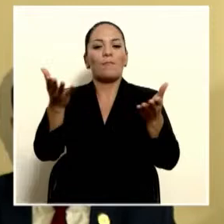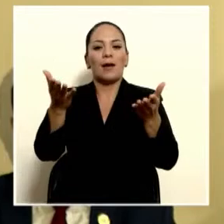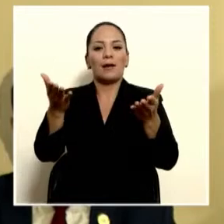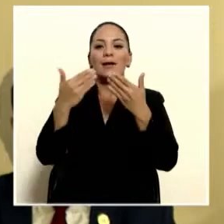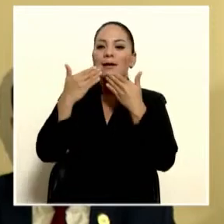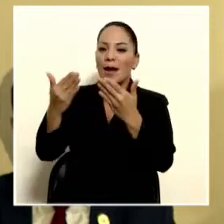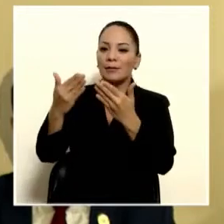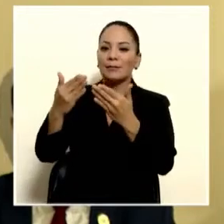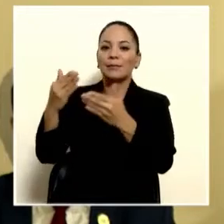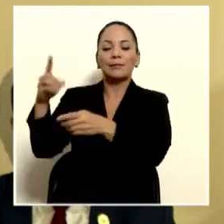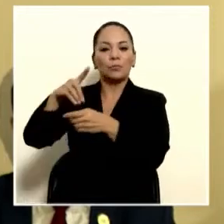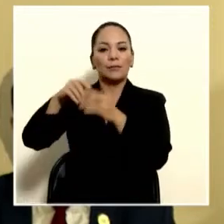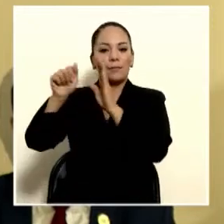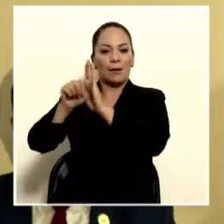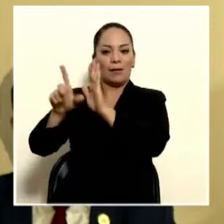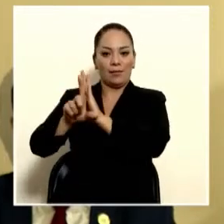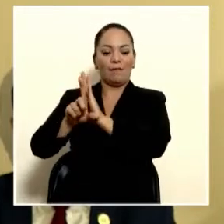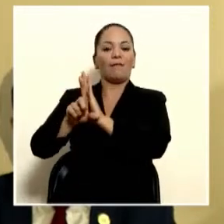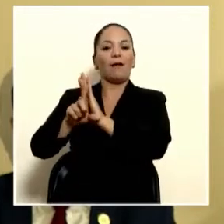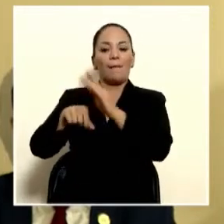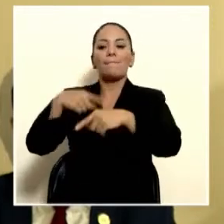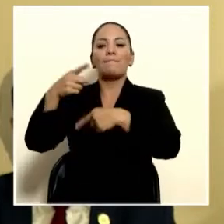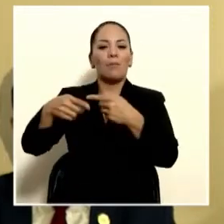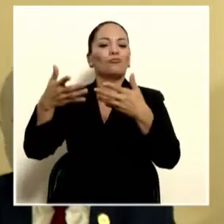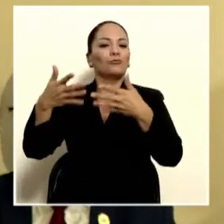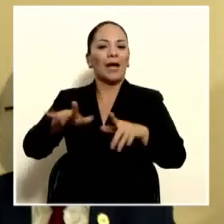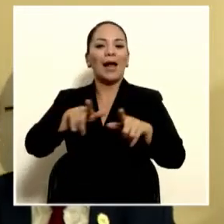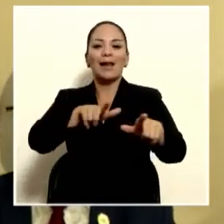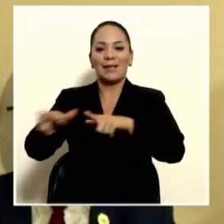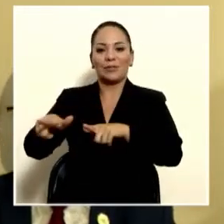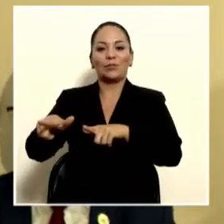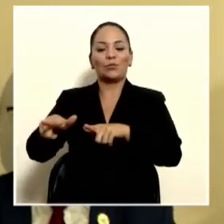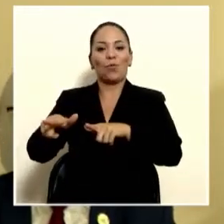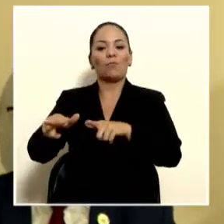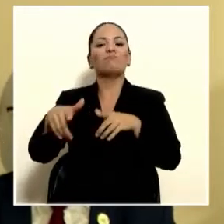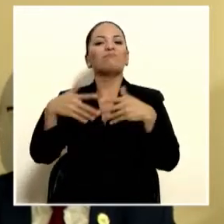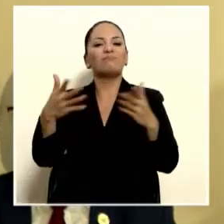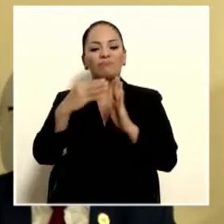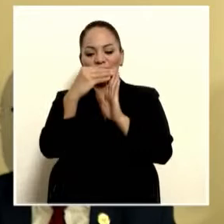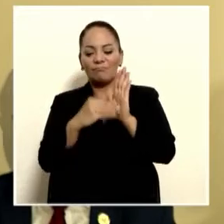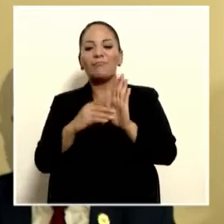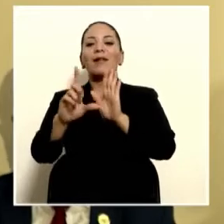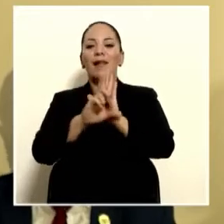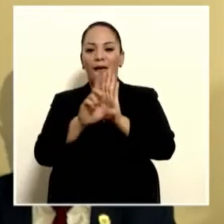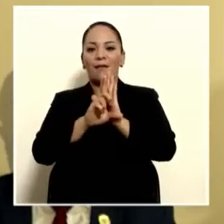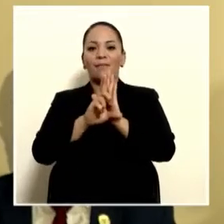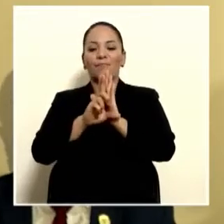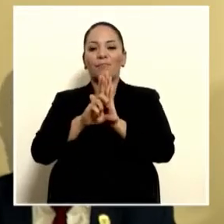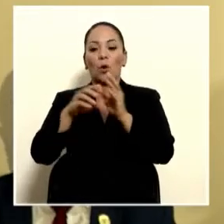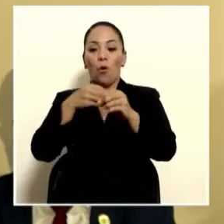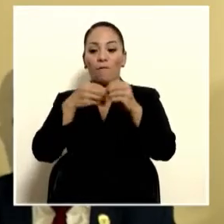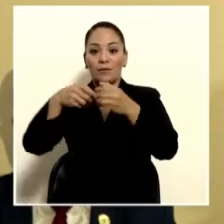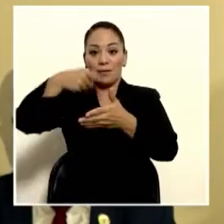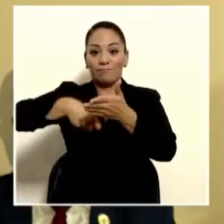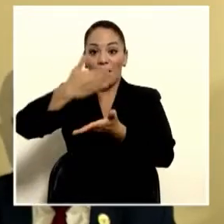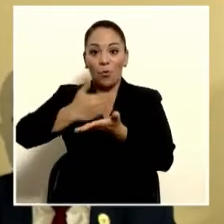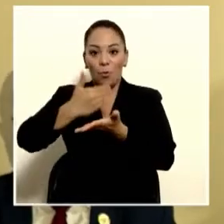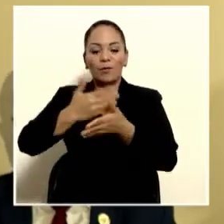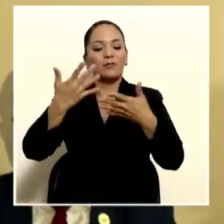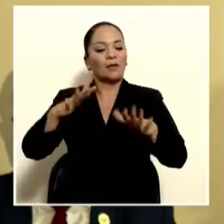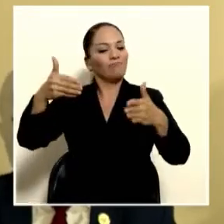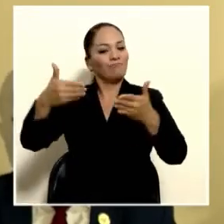Asamblea Legislativa que finalmente vamos a tener una ley de aduanas más moderna. Quiero